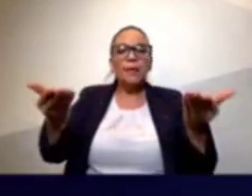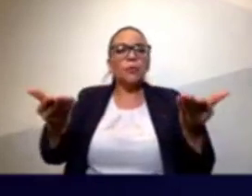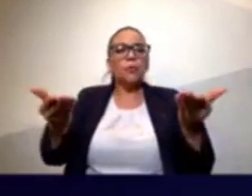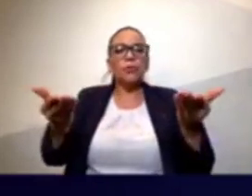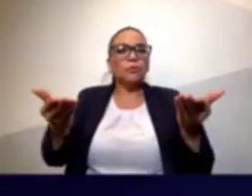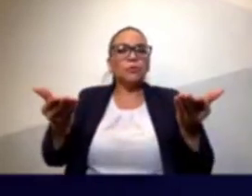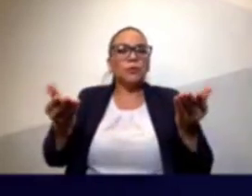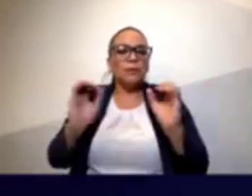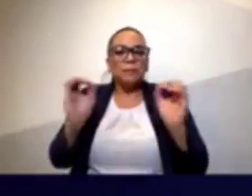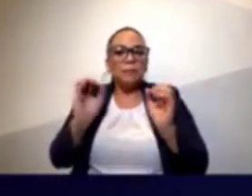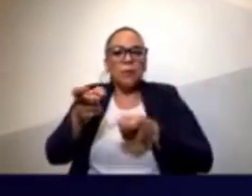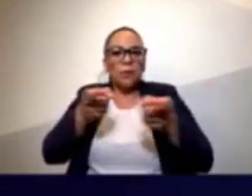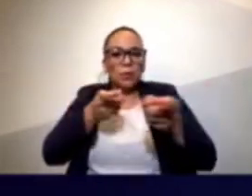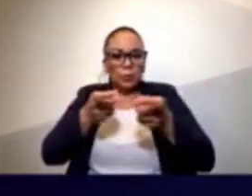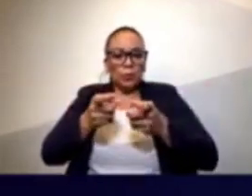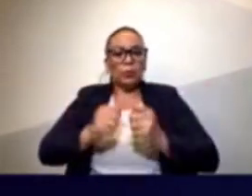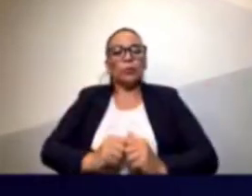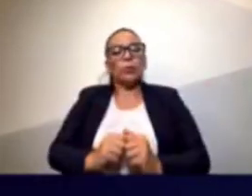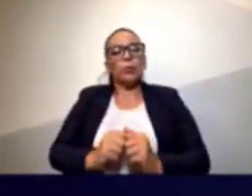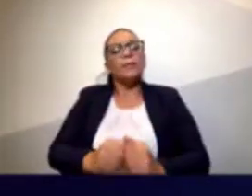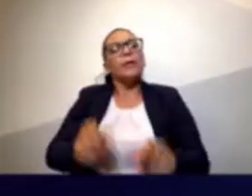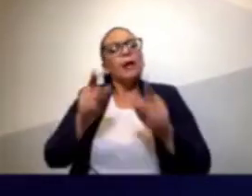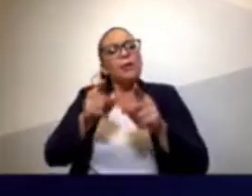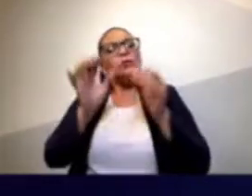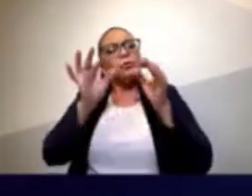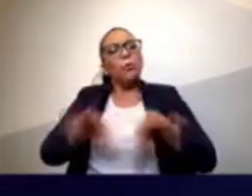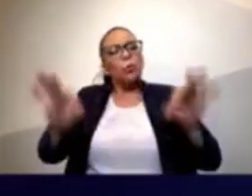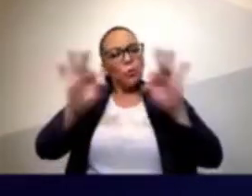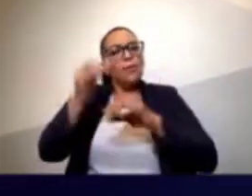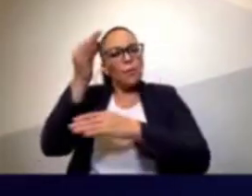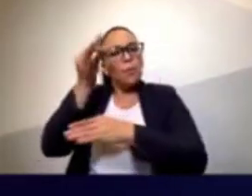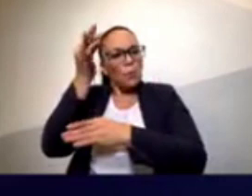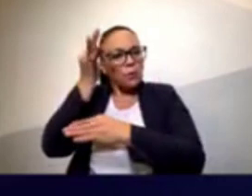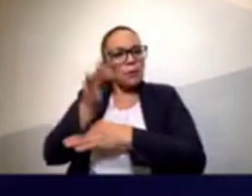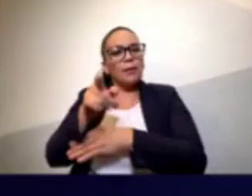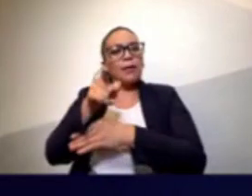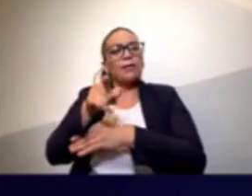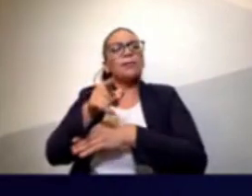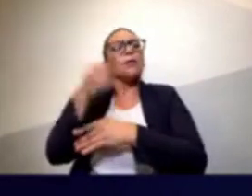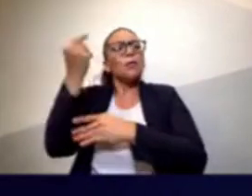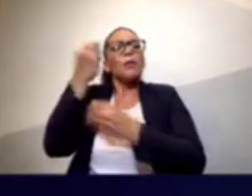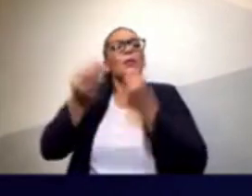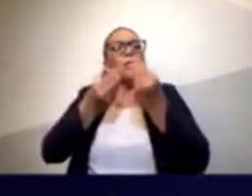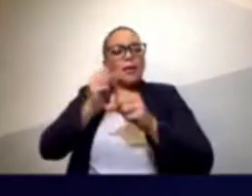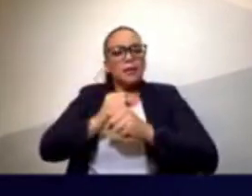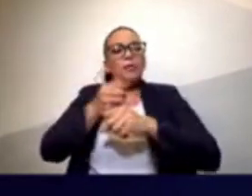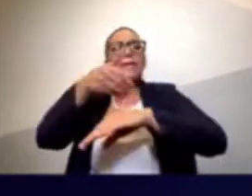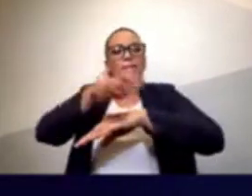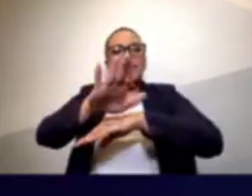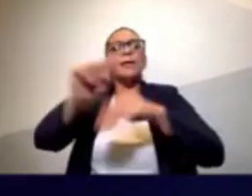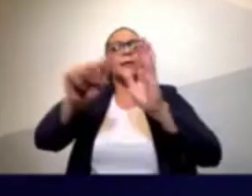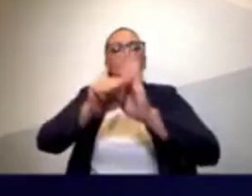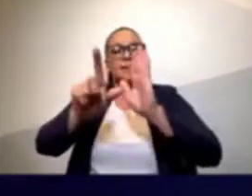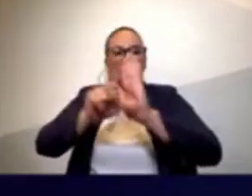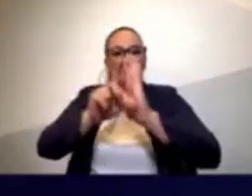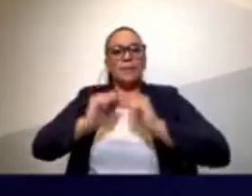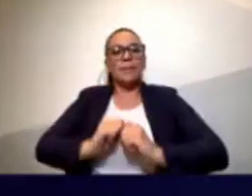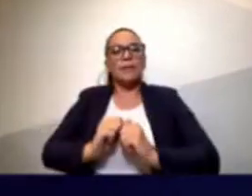no teníamos control. Y aquí yo creo que lo importante que hizo el gobierno fue mandarle a la Asamblea